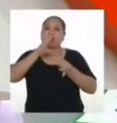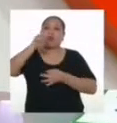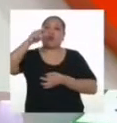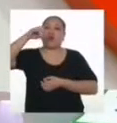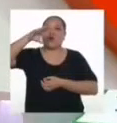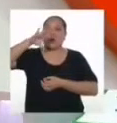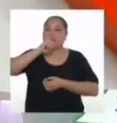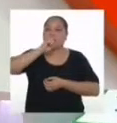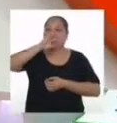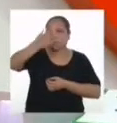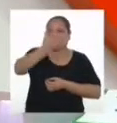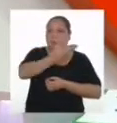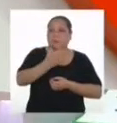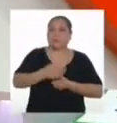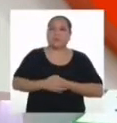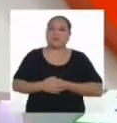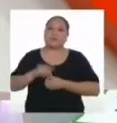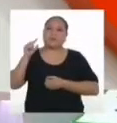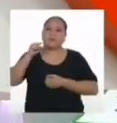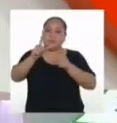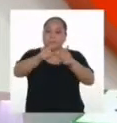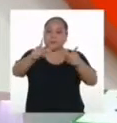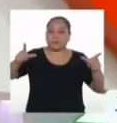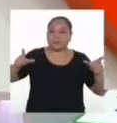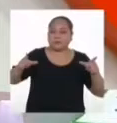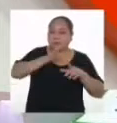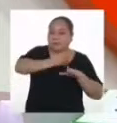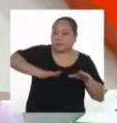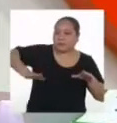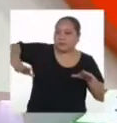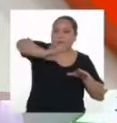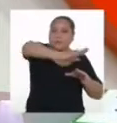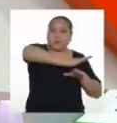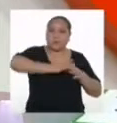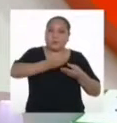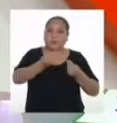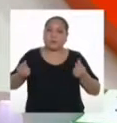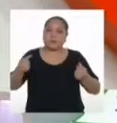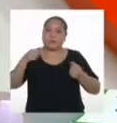cuenca. Dice lo siguiente: es el área de la superficie